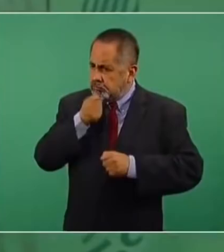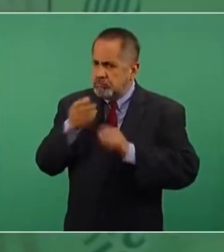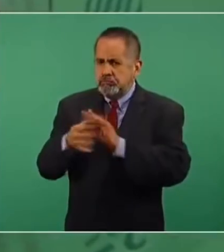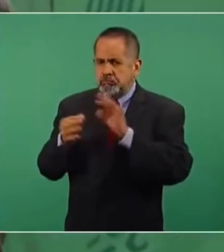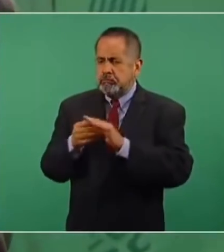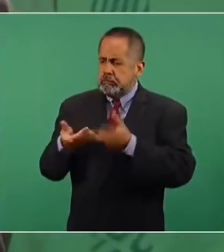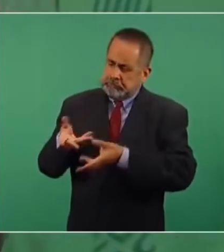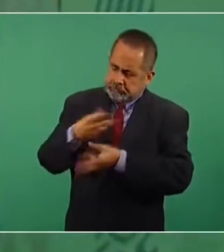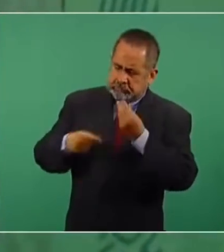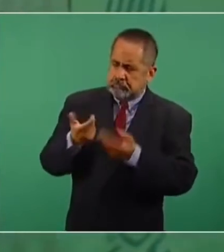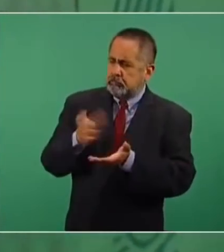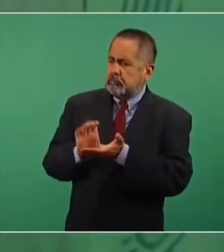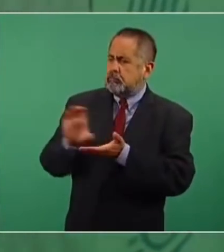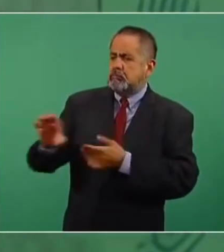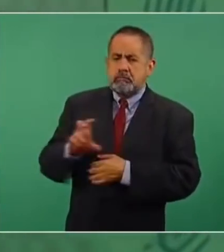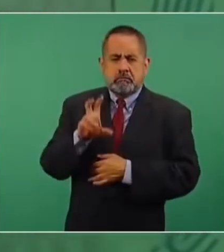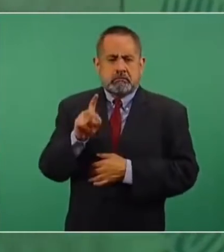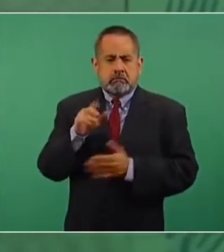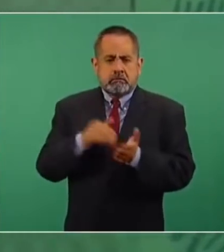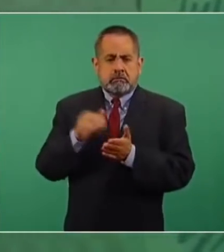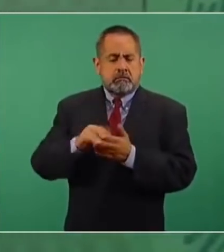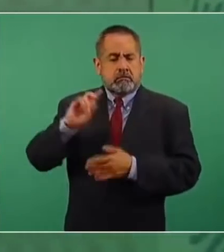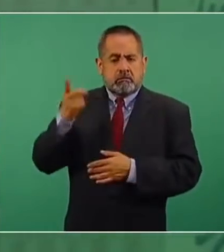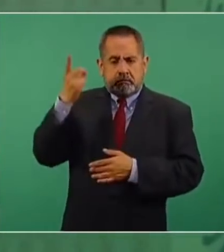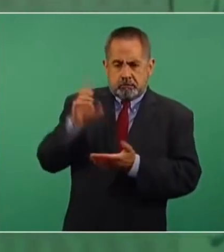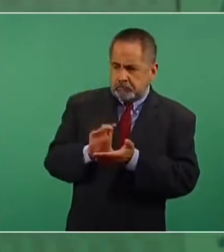queremos reparar el daño, $30 millones,